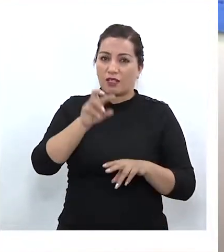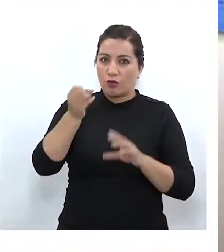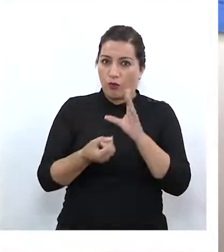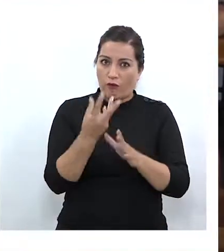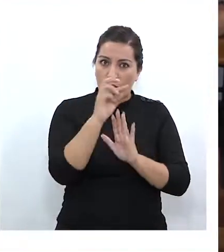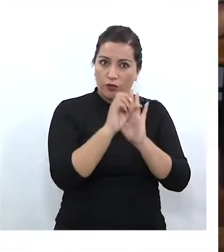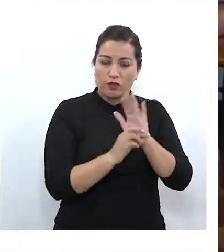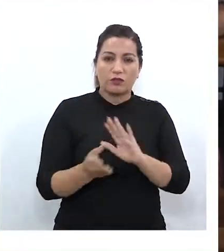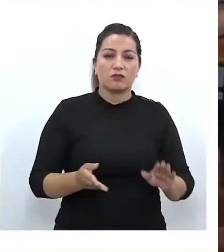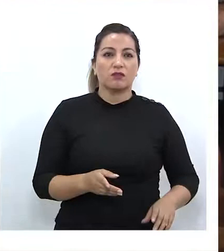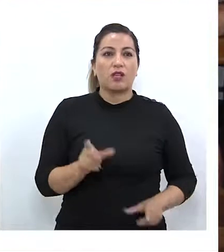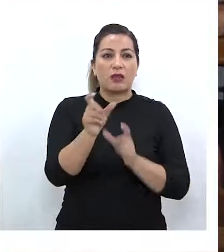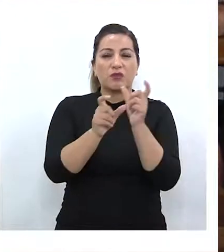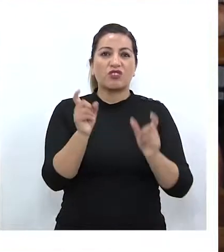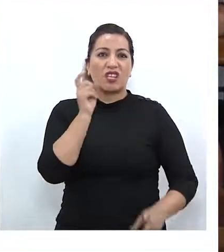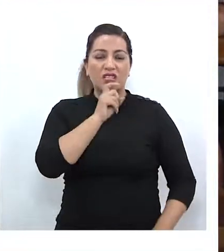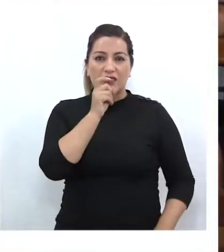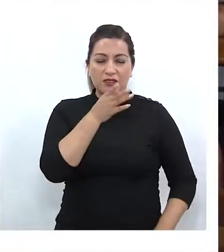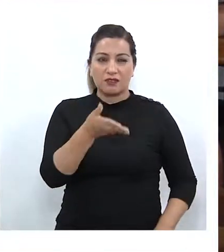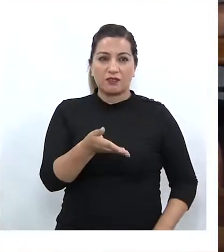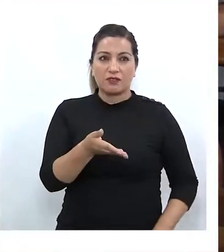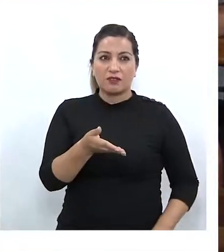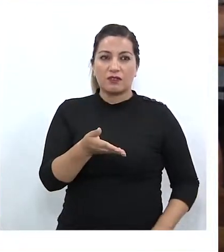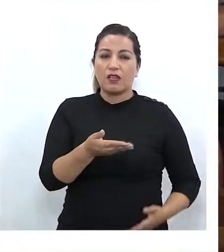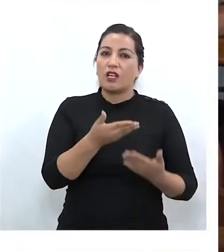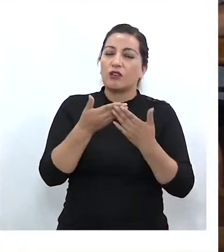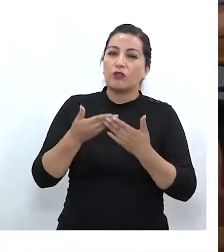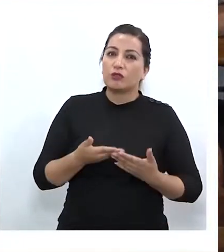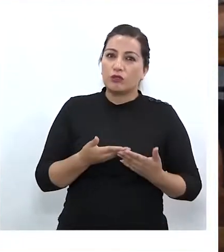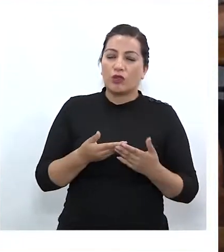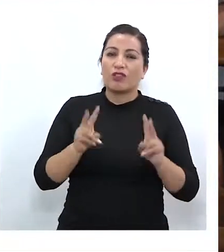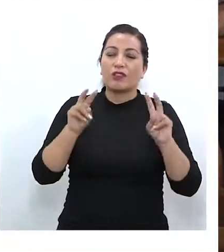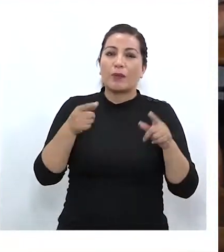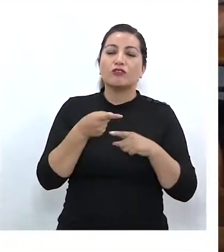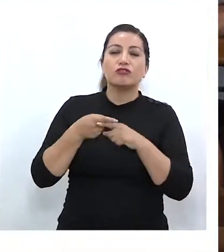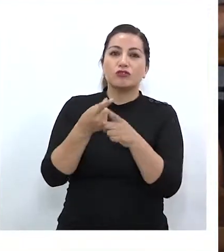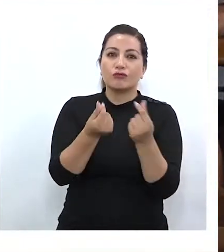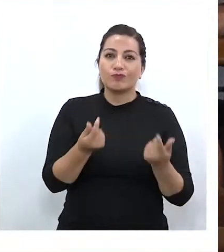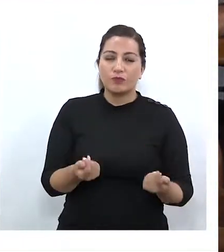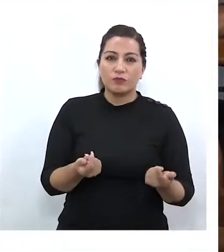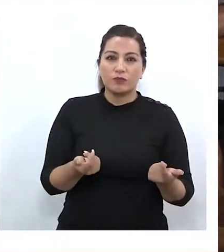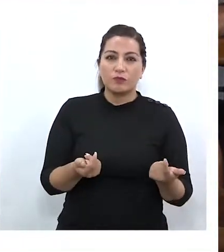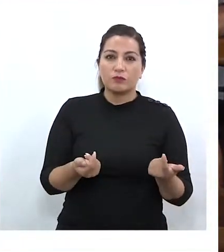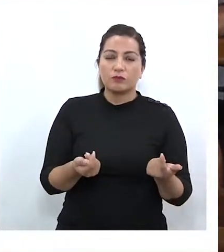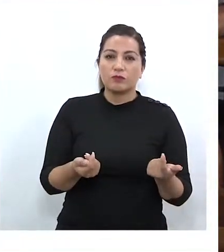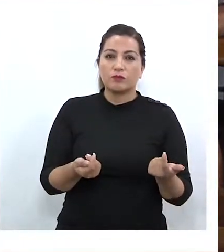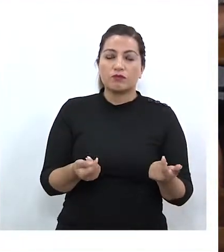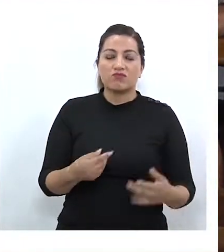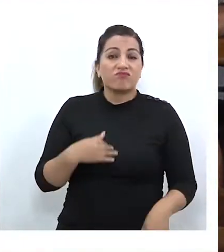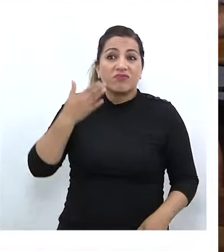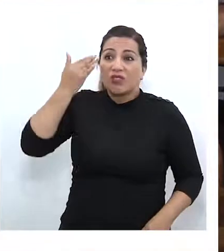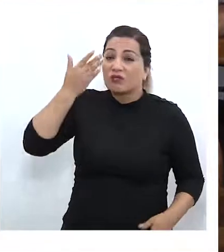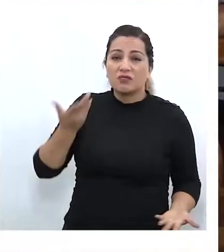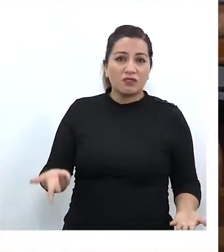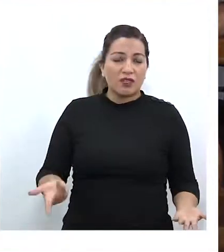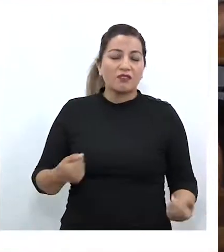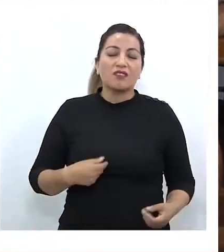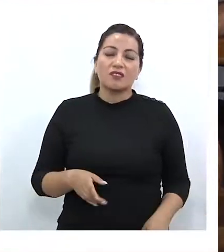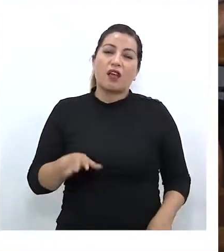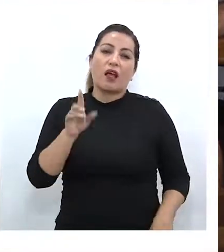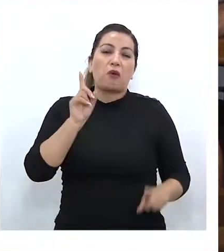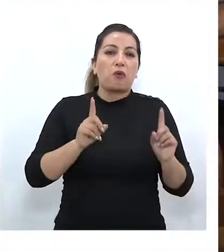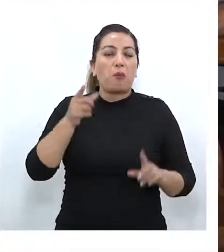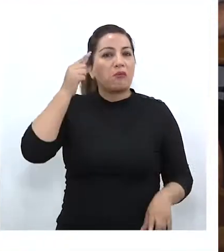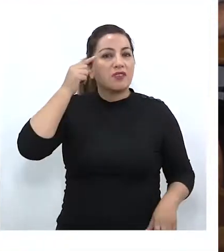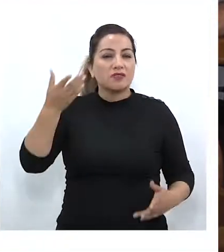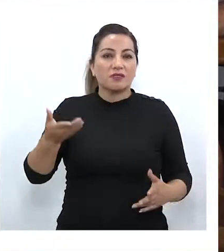proyecto. Ya, pero la crítica dice que el mérito académico de un alumno depende de los factores socioeconómicos. Yo no sé, digamos, claro,